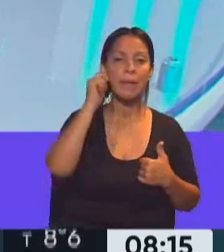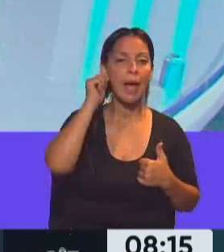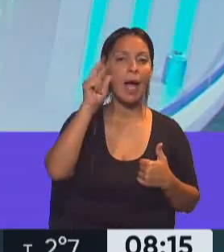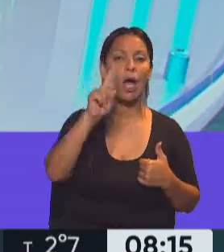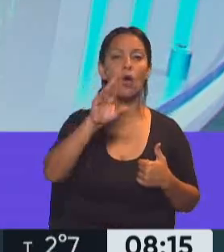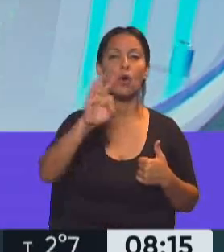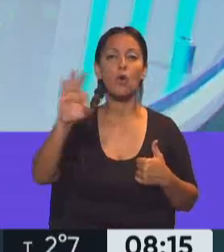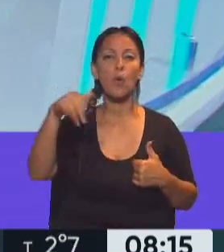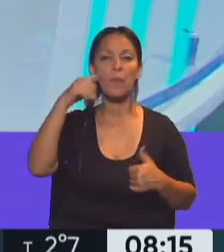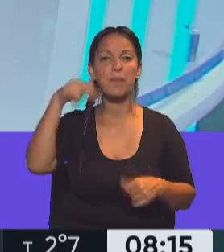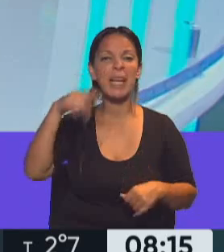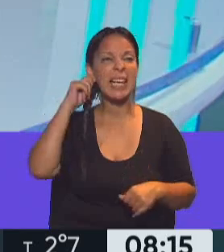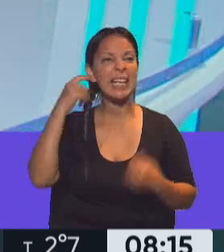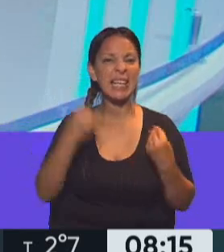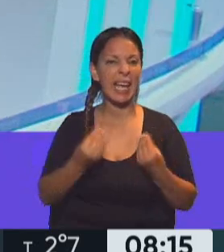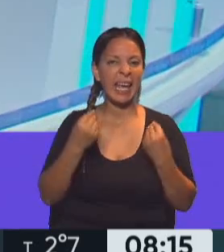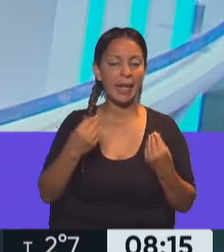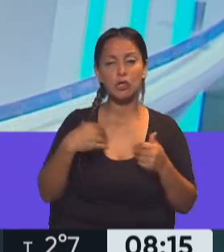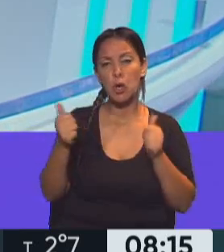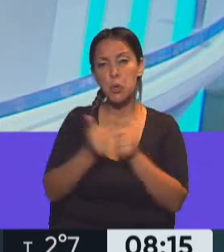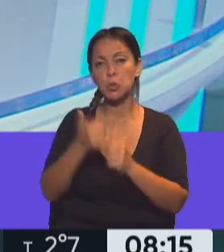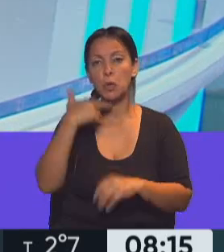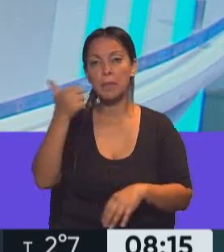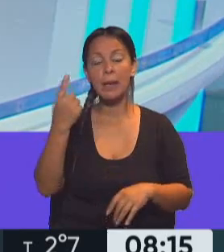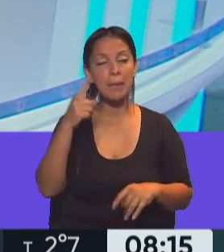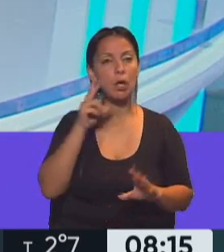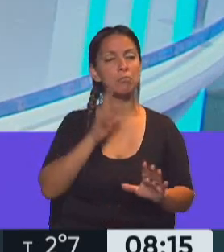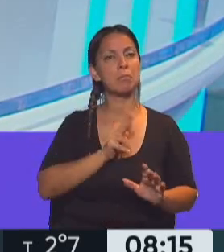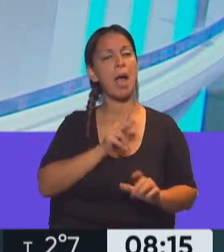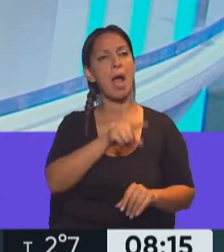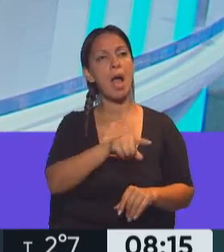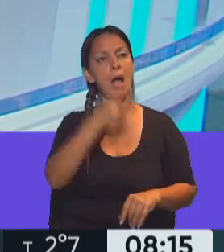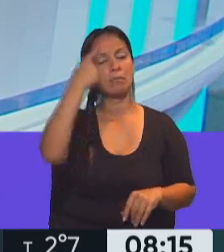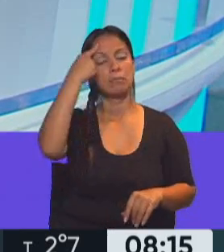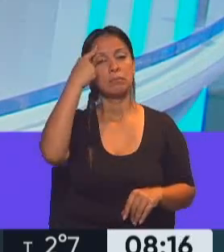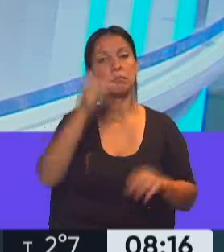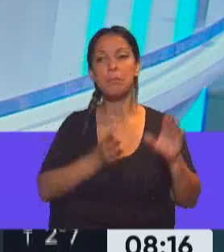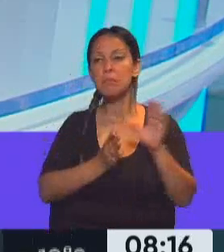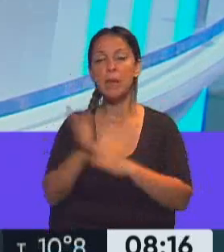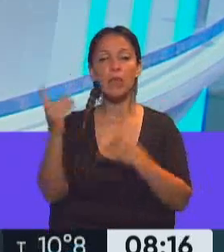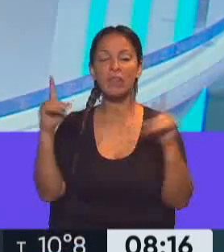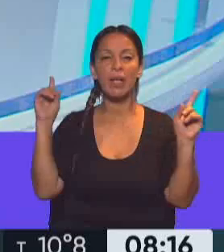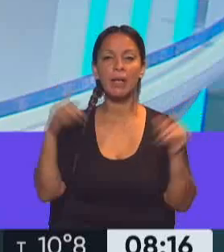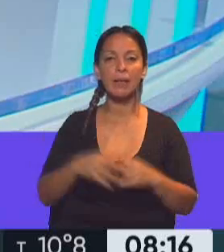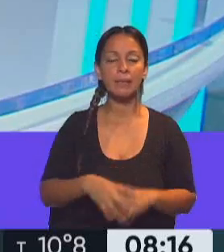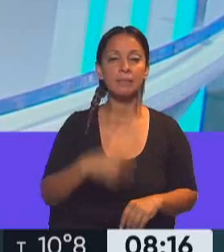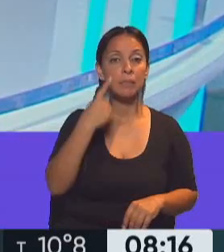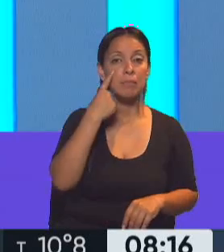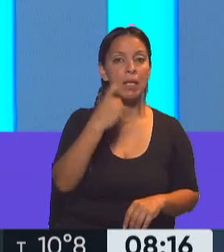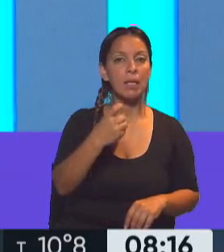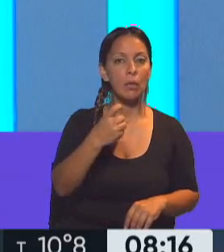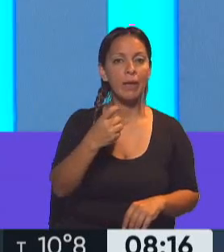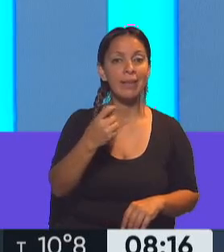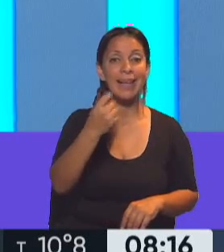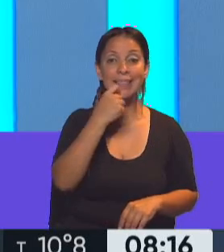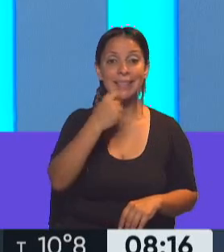a mi hija, y déjame decirte que me voy distinta a cómo ingresé por esa puerta. Porque me di cuenta de que si yo